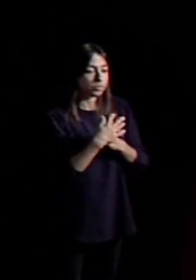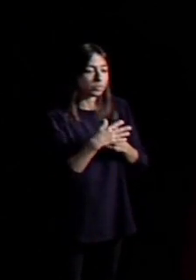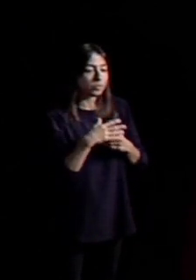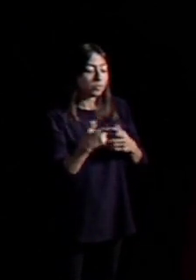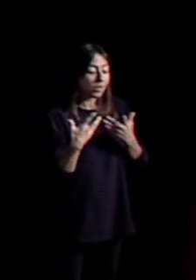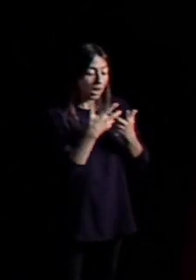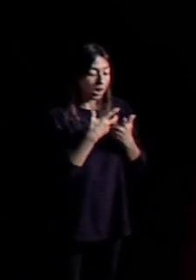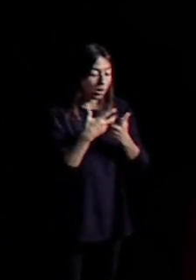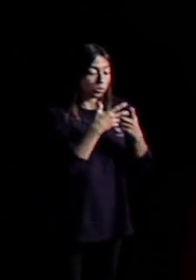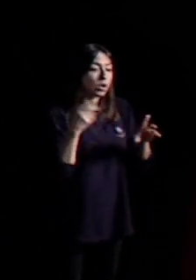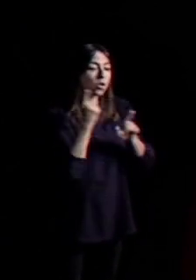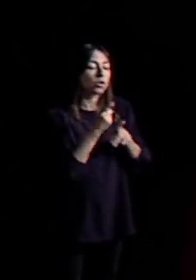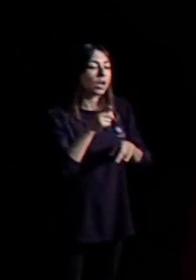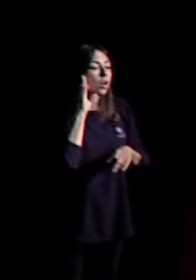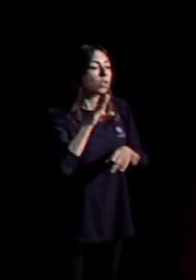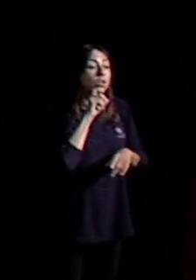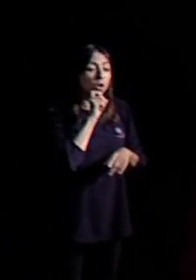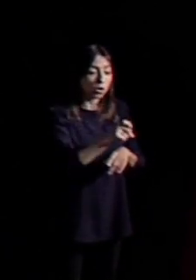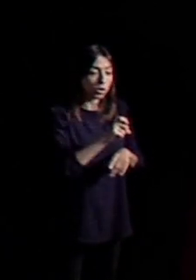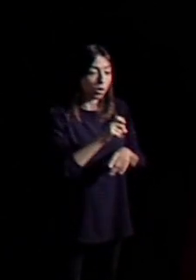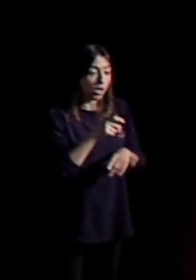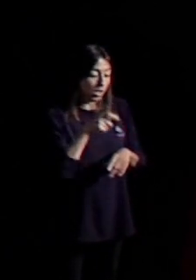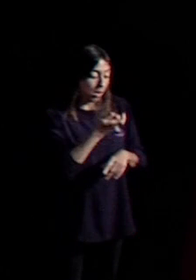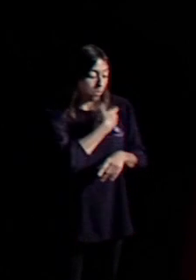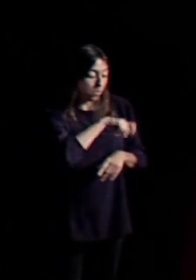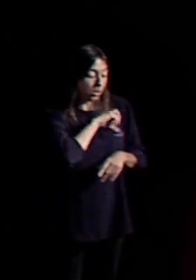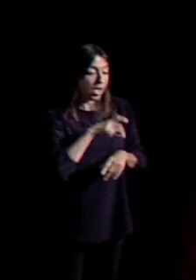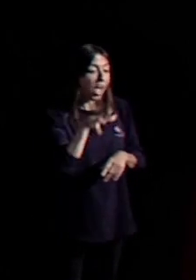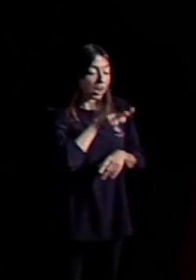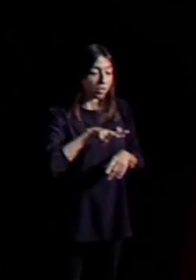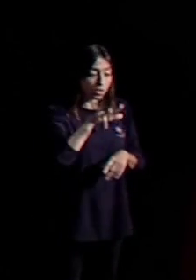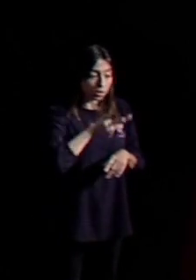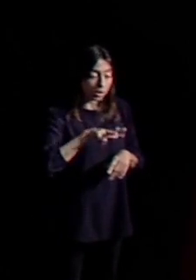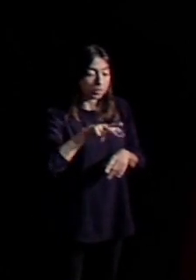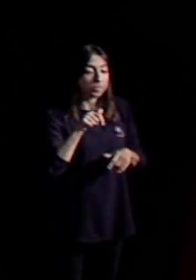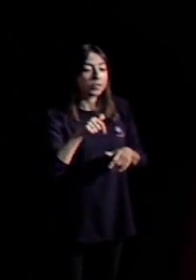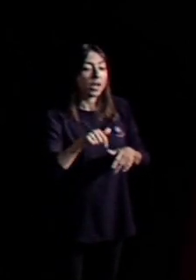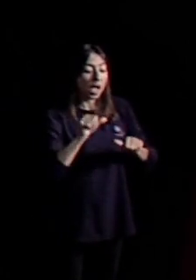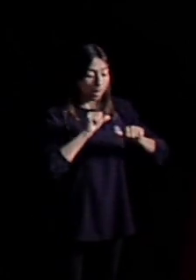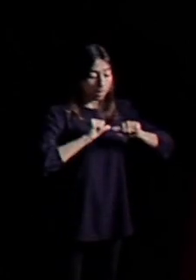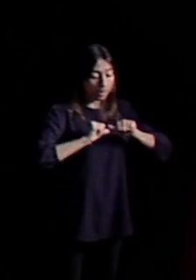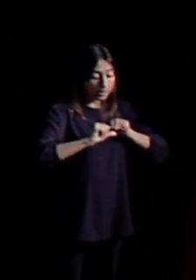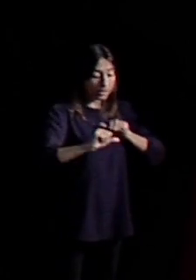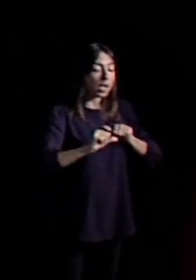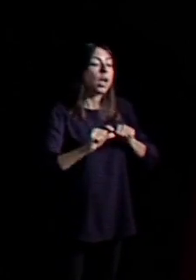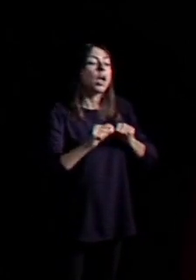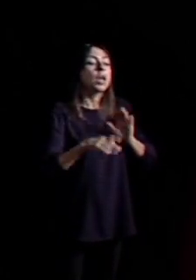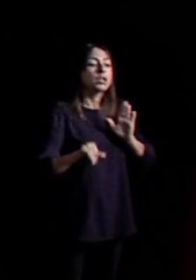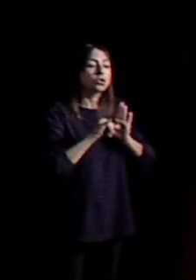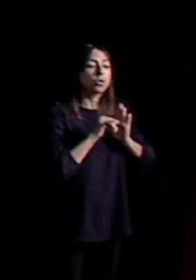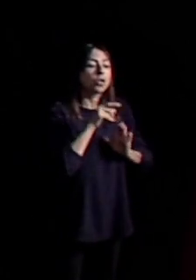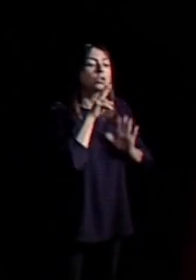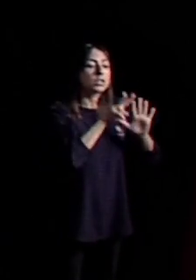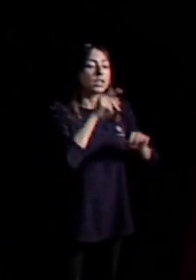de la lucha contra los delitos de odio, el Cuerpo Nacional de Policía, en principio, a partir de la Instrucción 7/2013